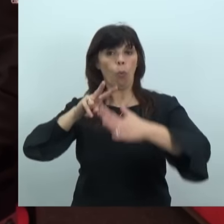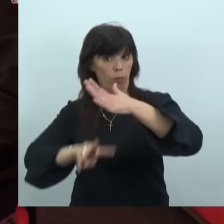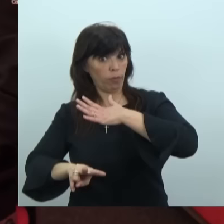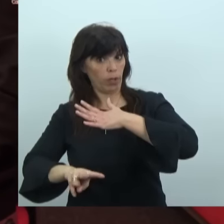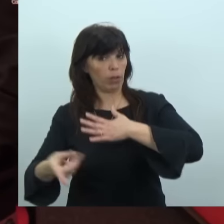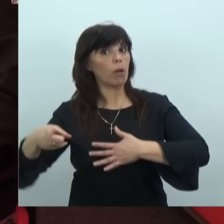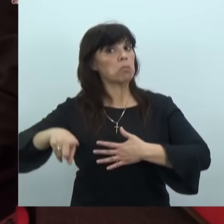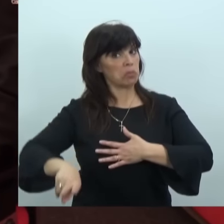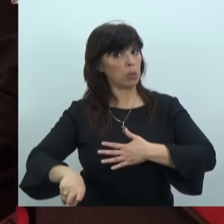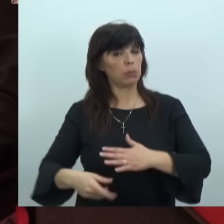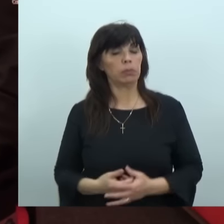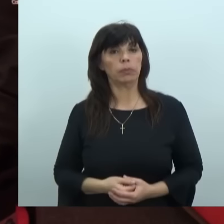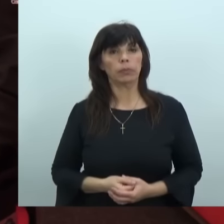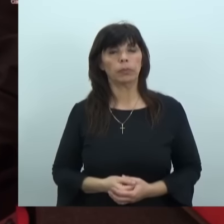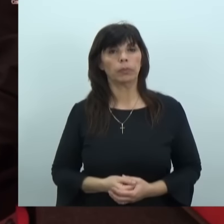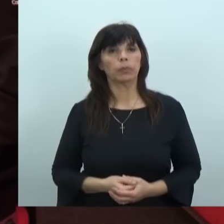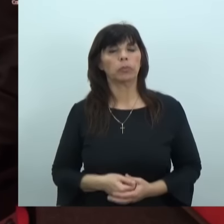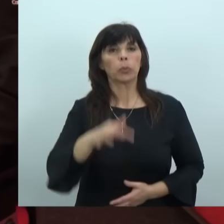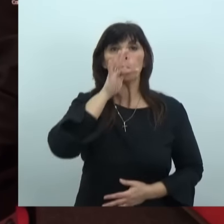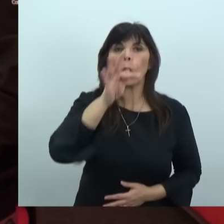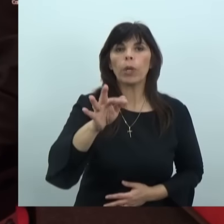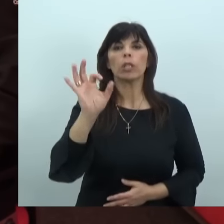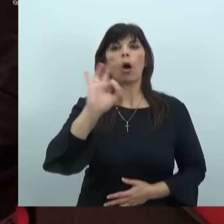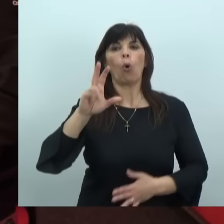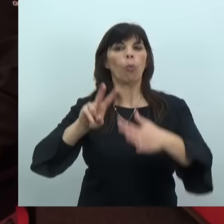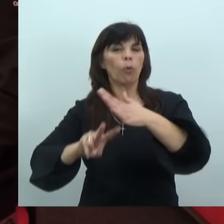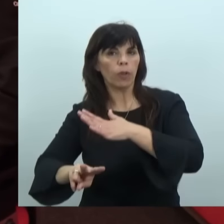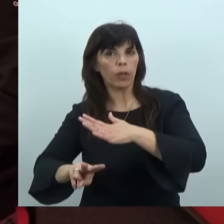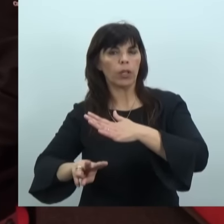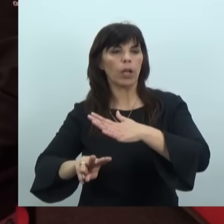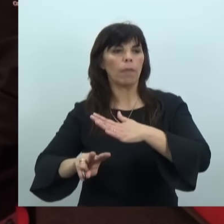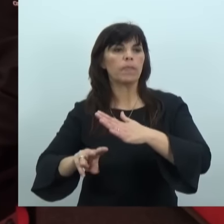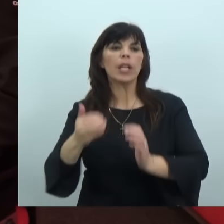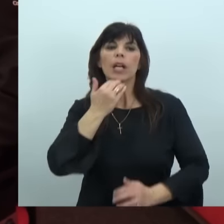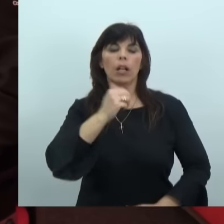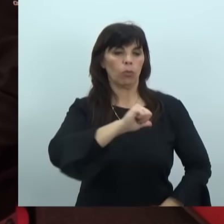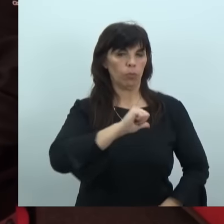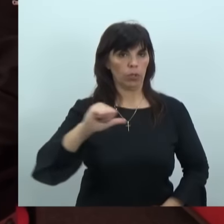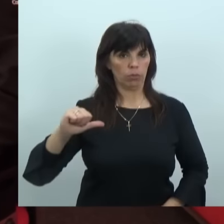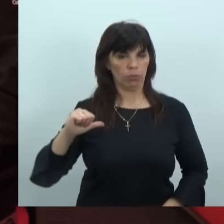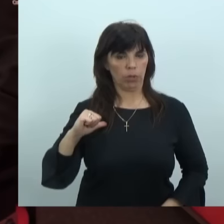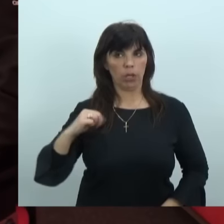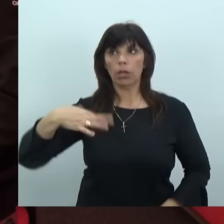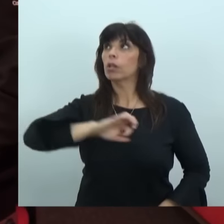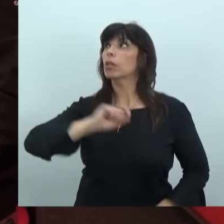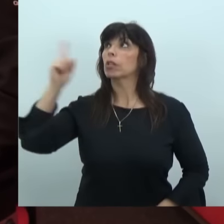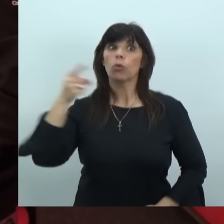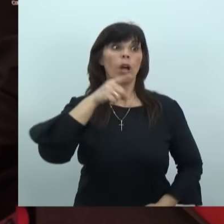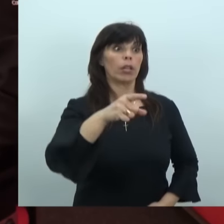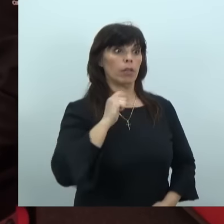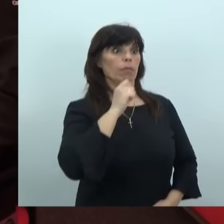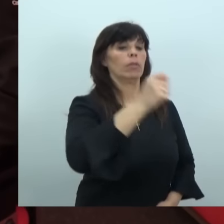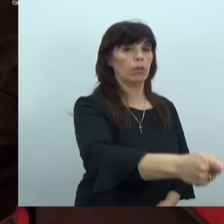Una profecía, una promesa, es algo personal que el Señor te lo da.